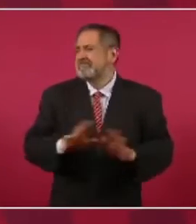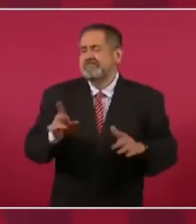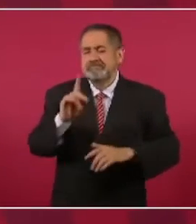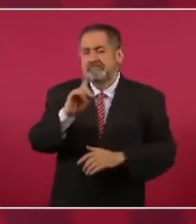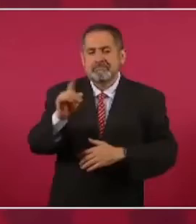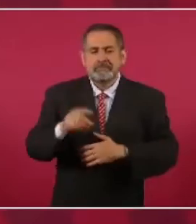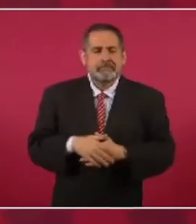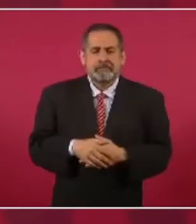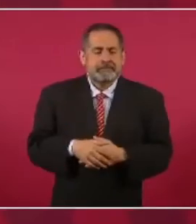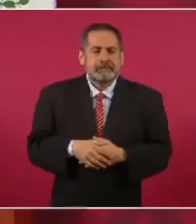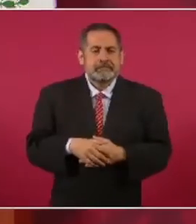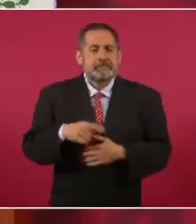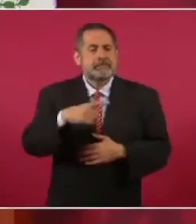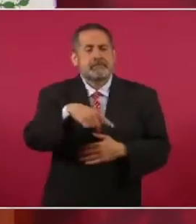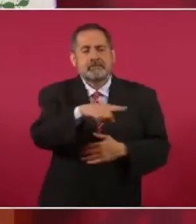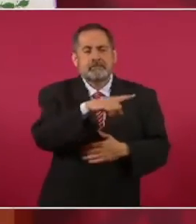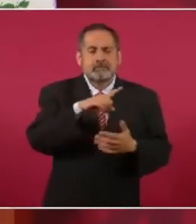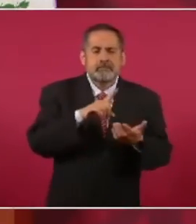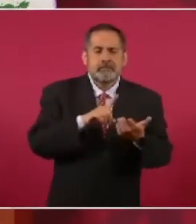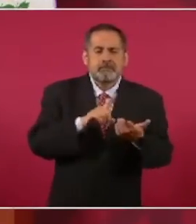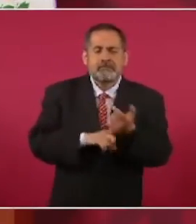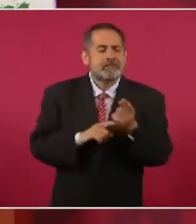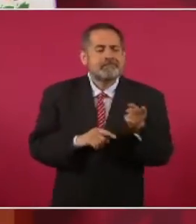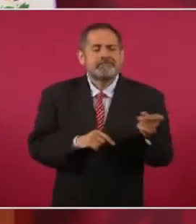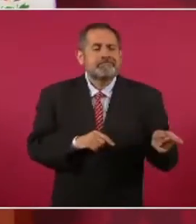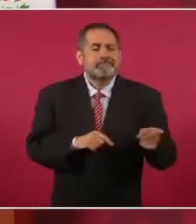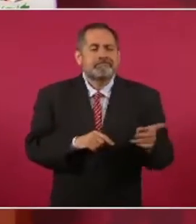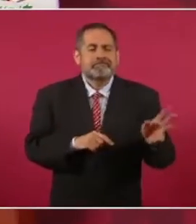esos son como una pelota de jabón.